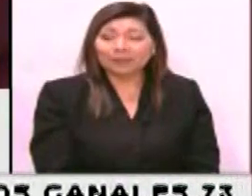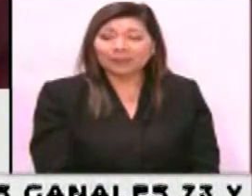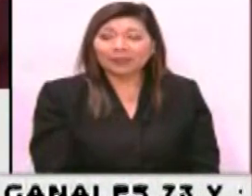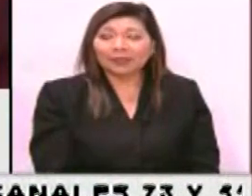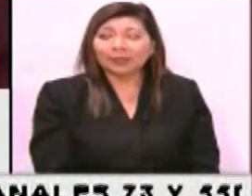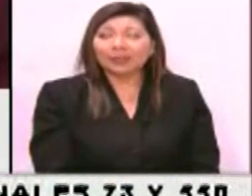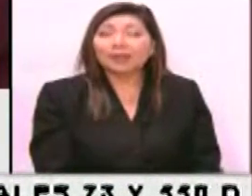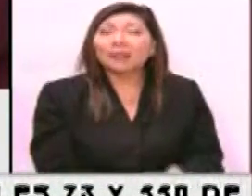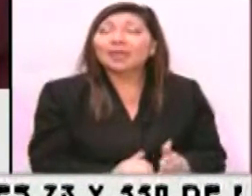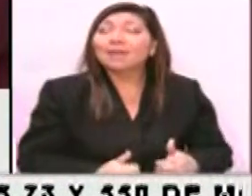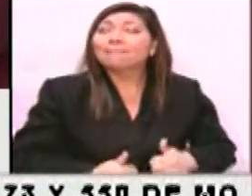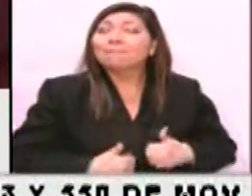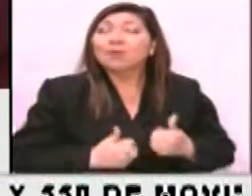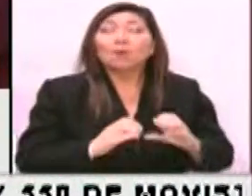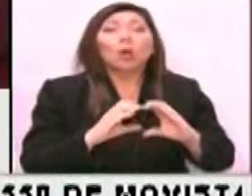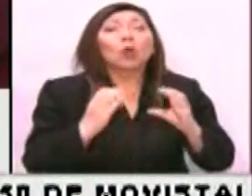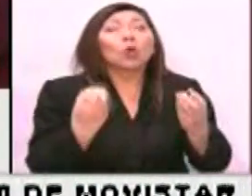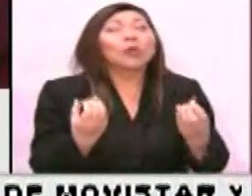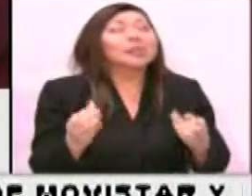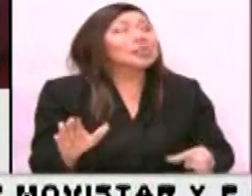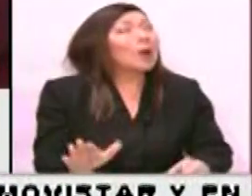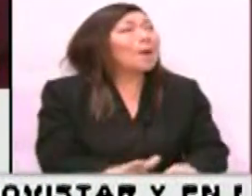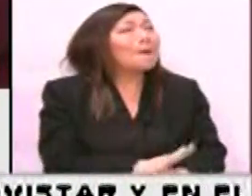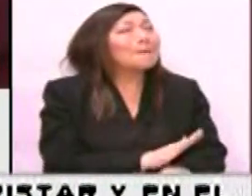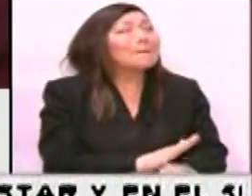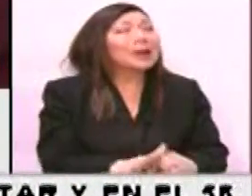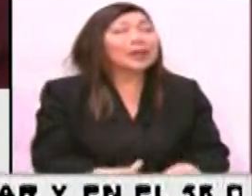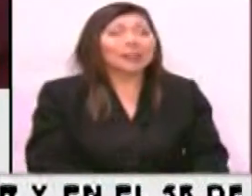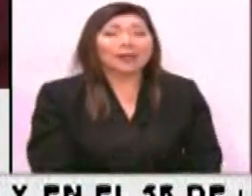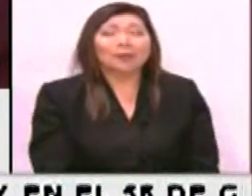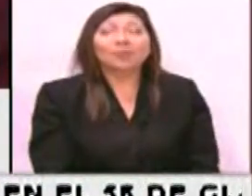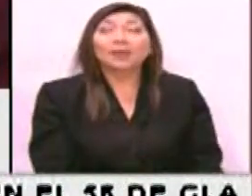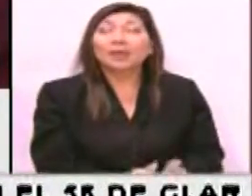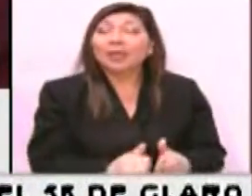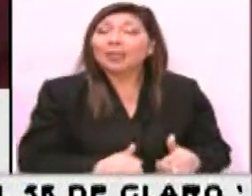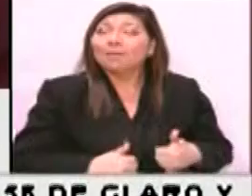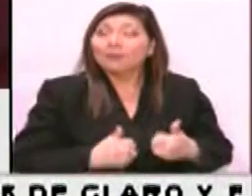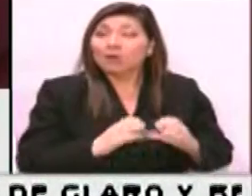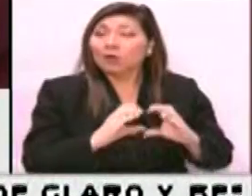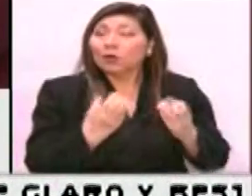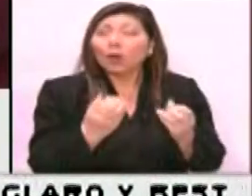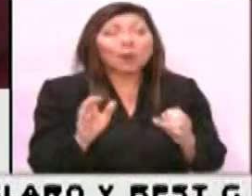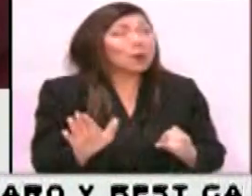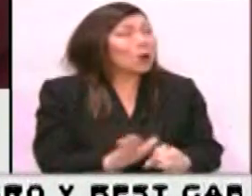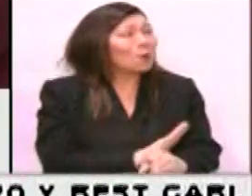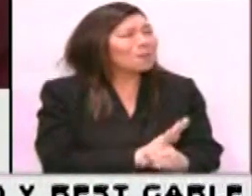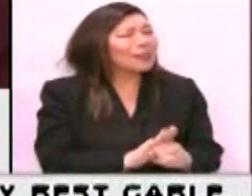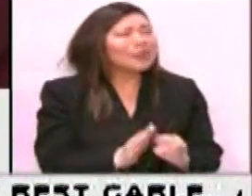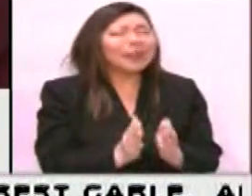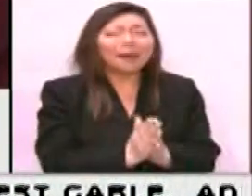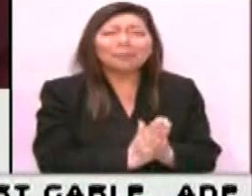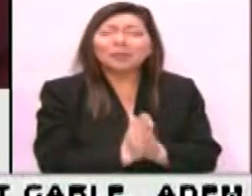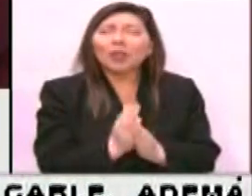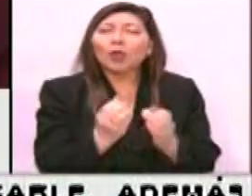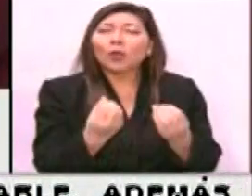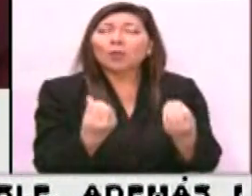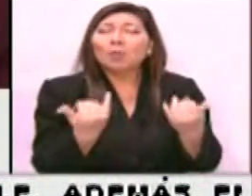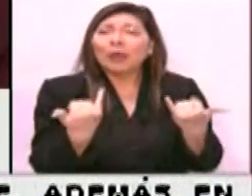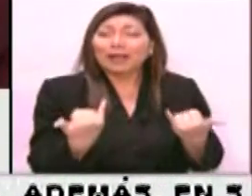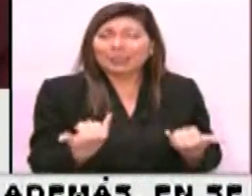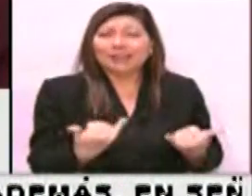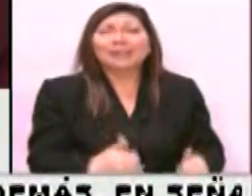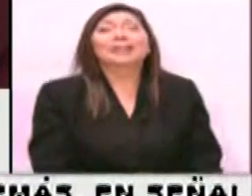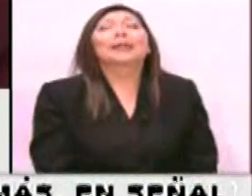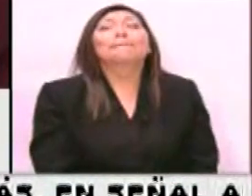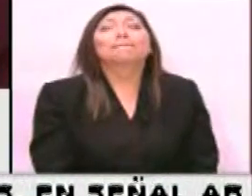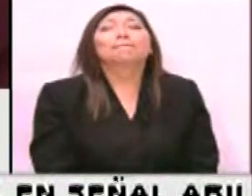que vivan un Parlamento pleno, a que vivan un Parlamento completo, lleno de vivencias como esta